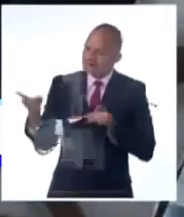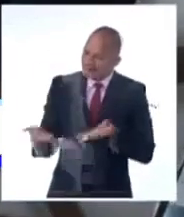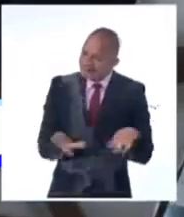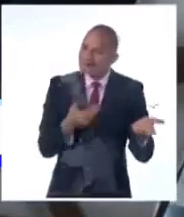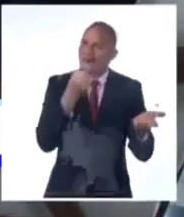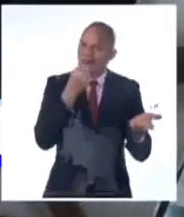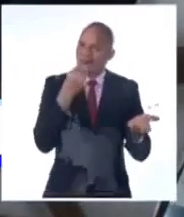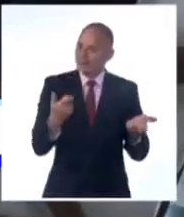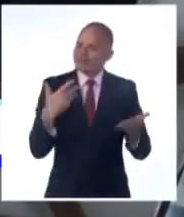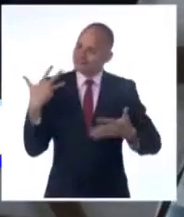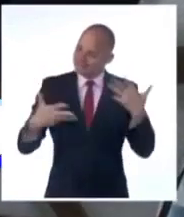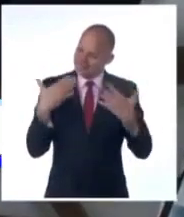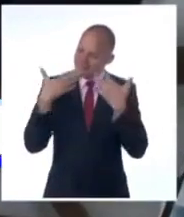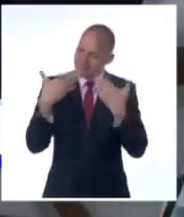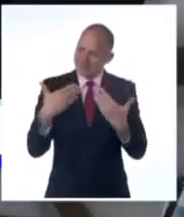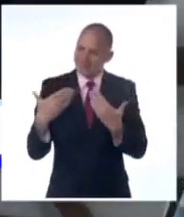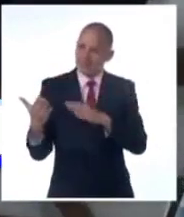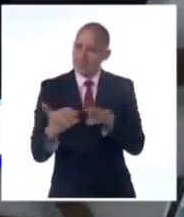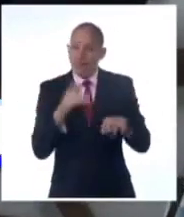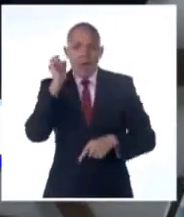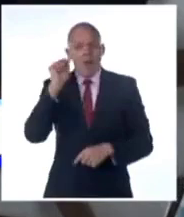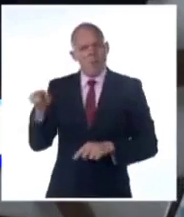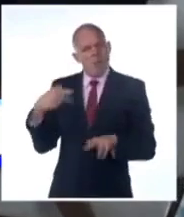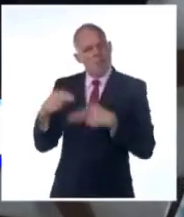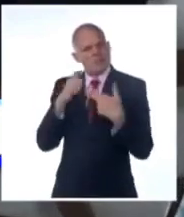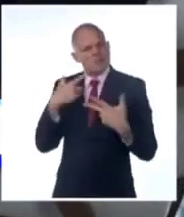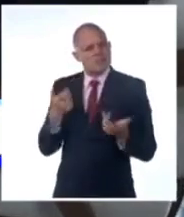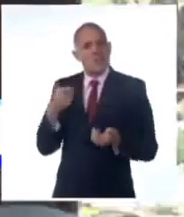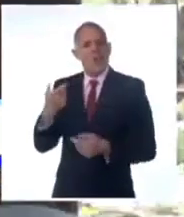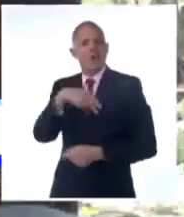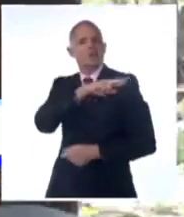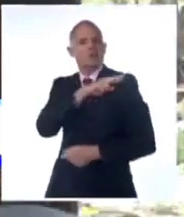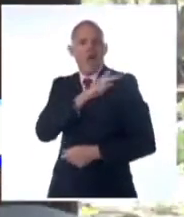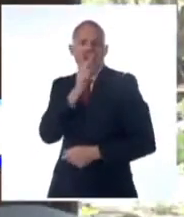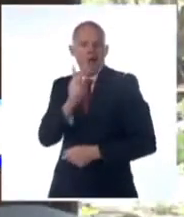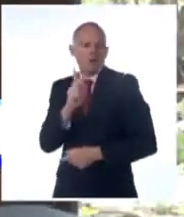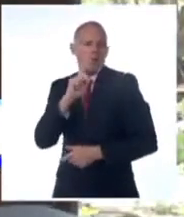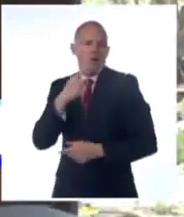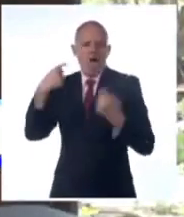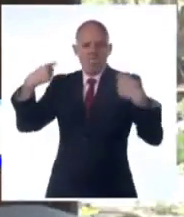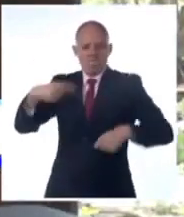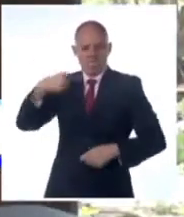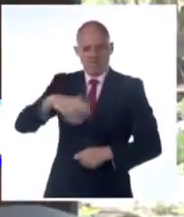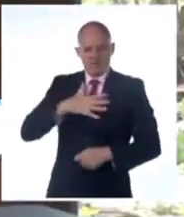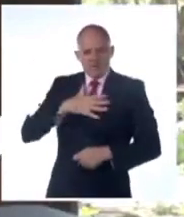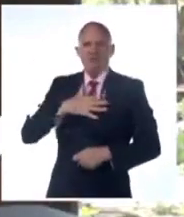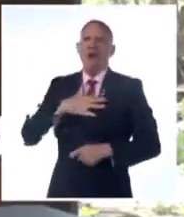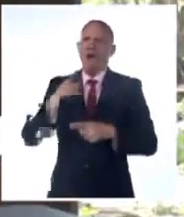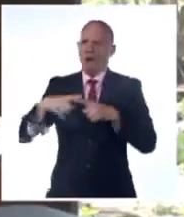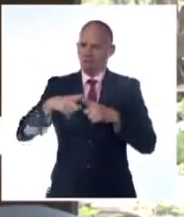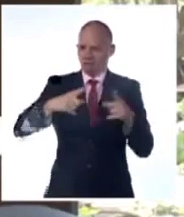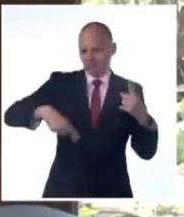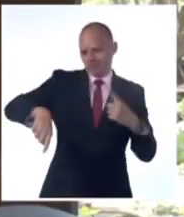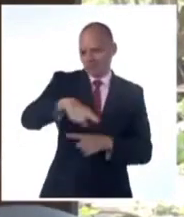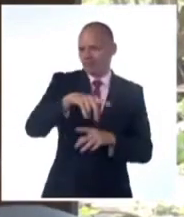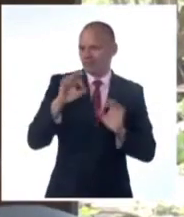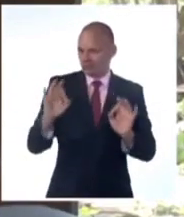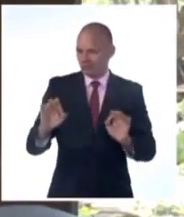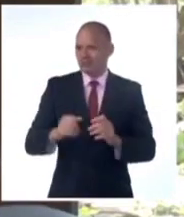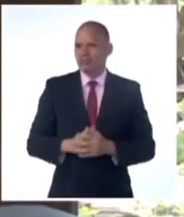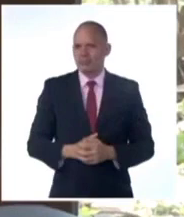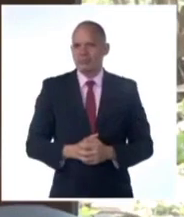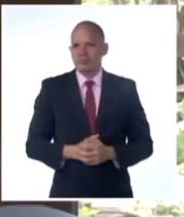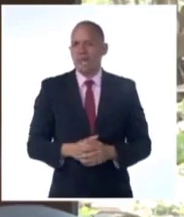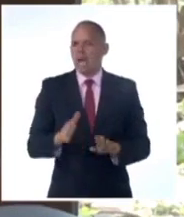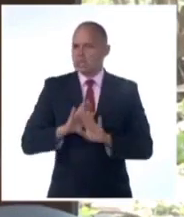del Consejo de Derechos Humanos, sobre las repercusiones negativas de las medidas coercitivas unilaterales para el disfrute de los derechos humanos.